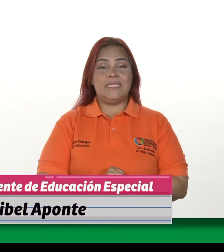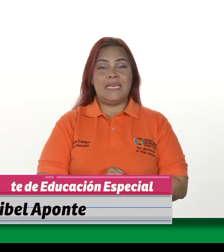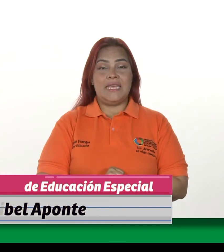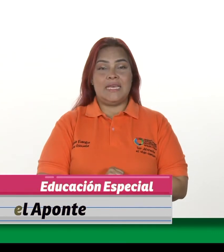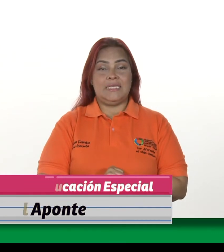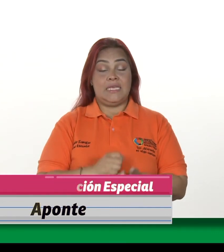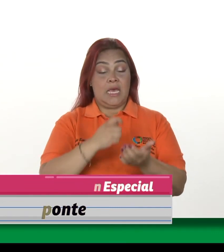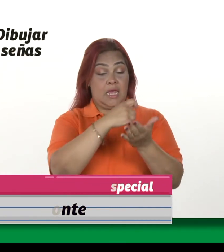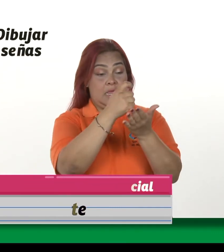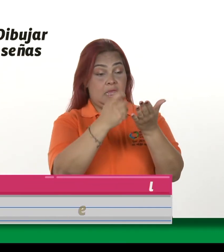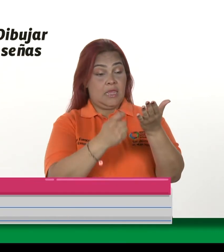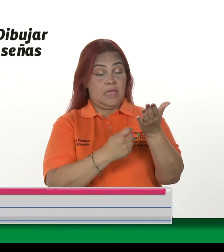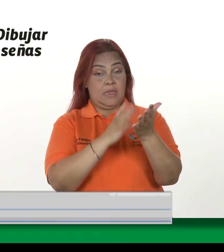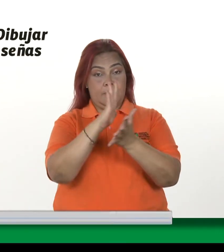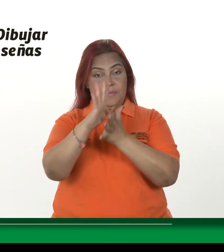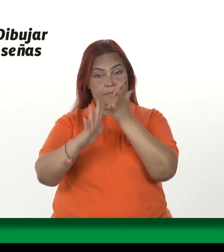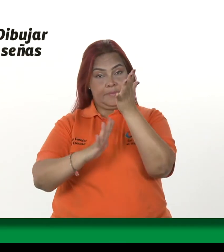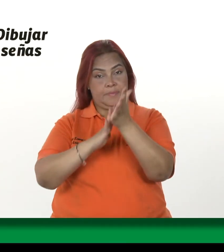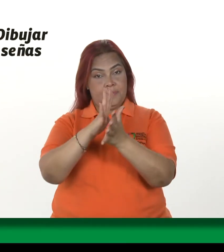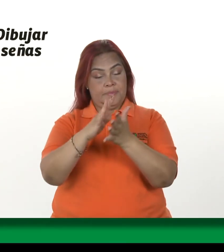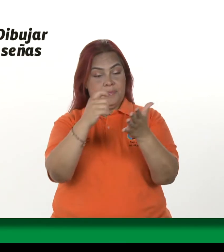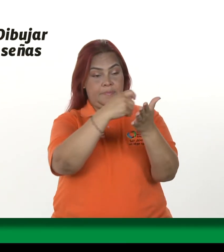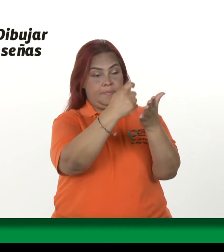Dibujar señas.